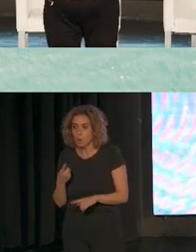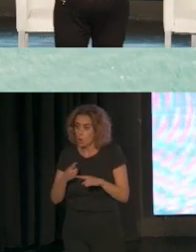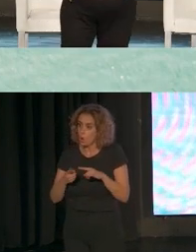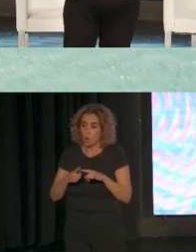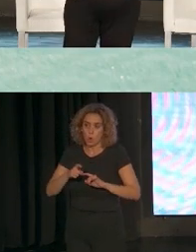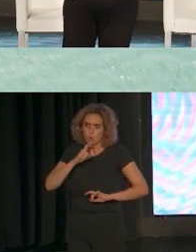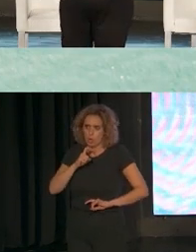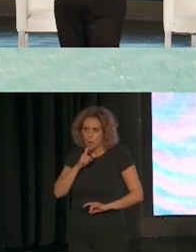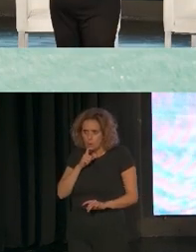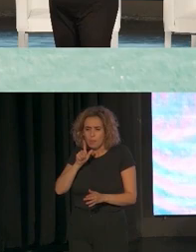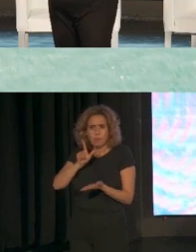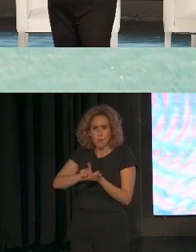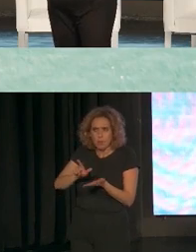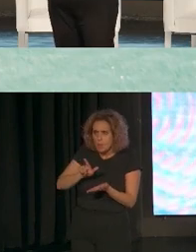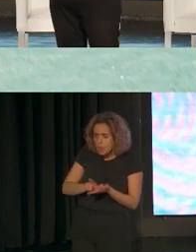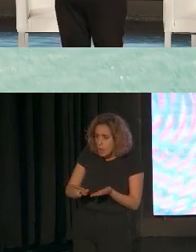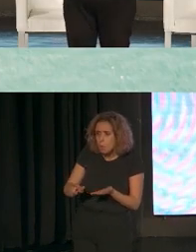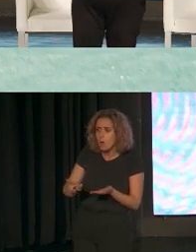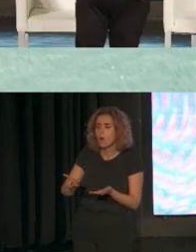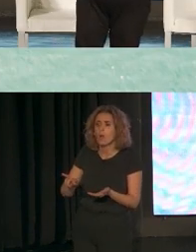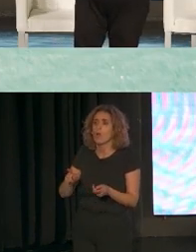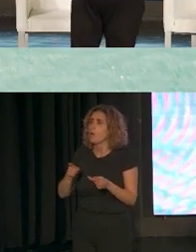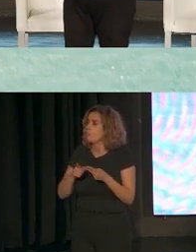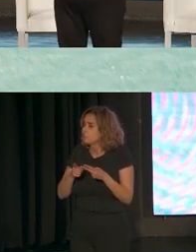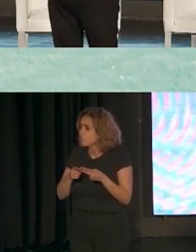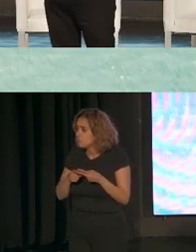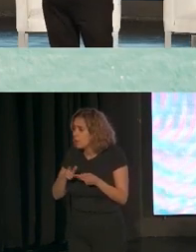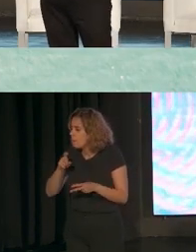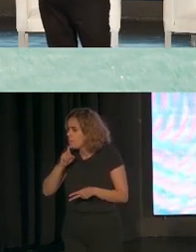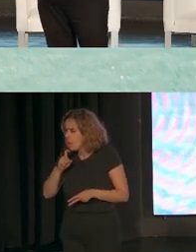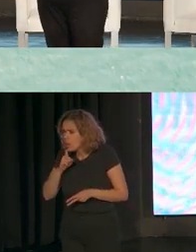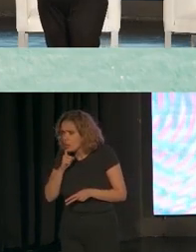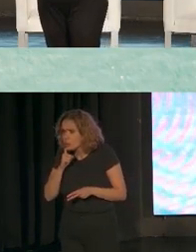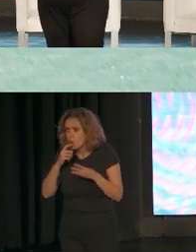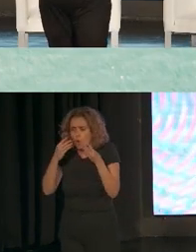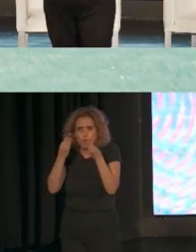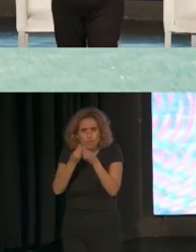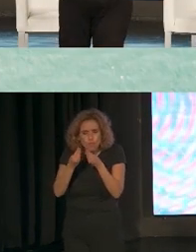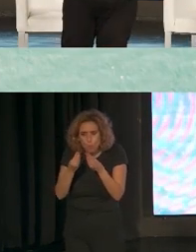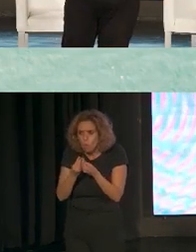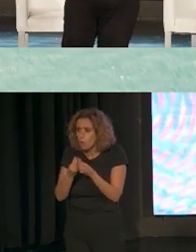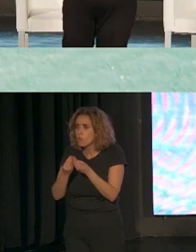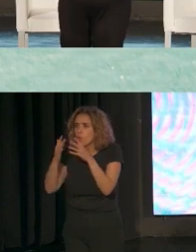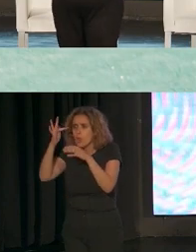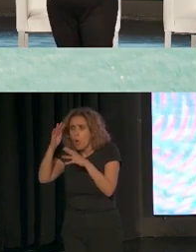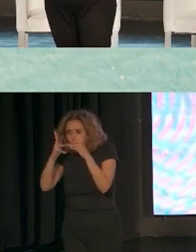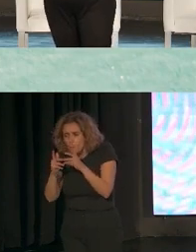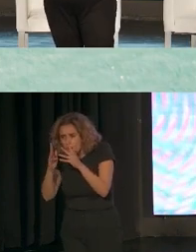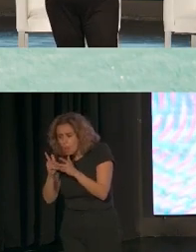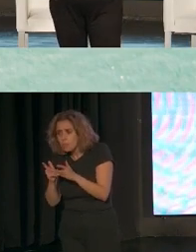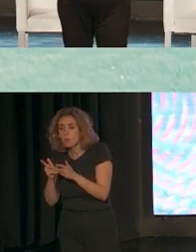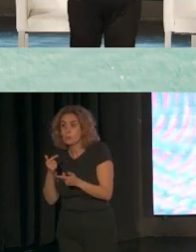cosas más complicadas de lenguas de lengua empieza a saber cosas más complicadas de números algunas operaciones